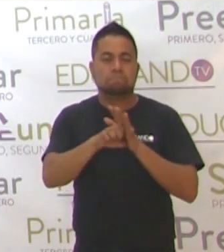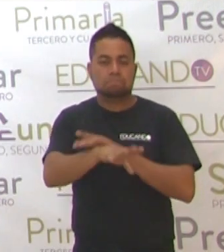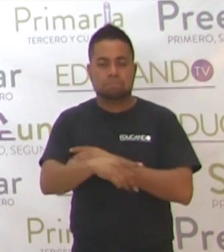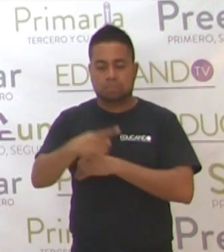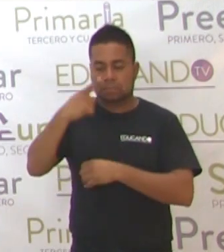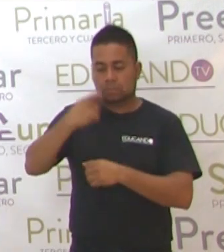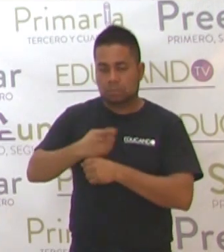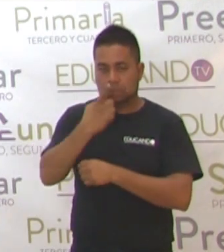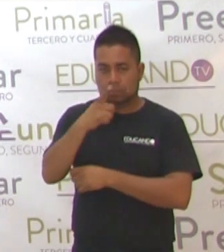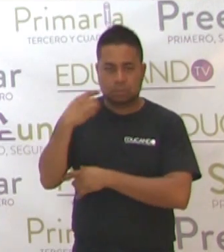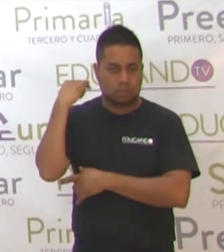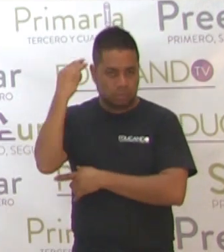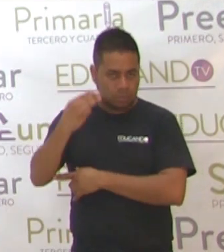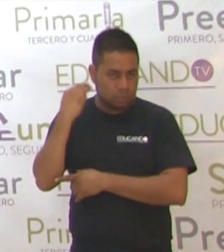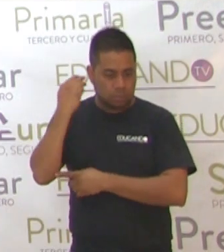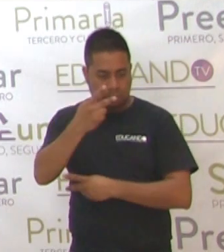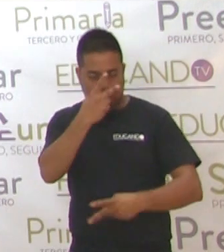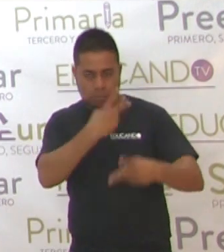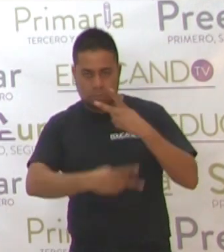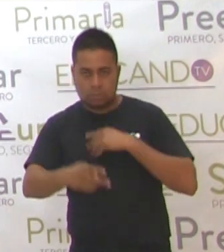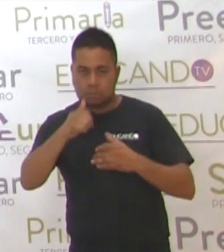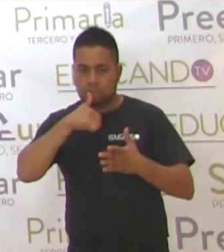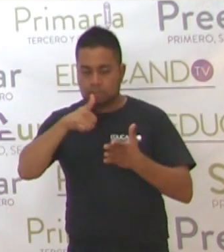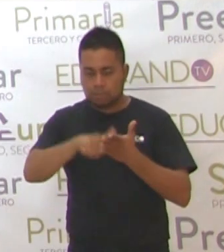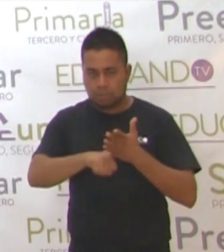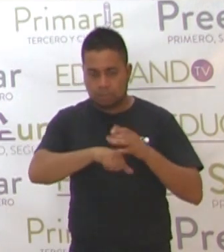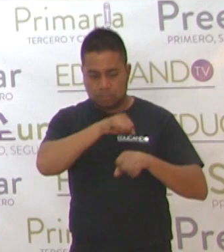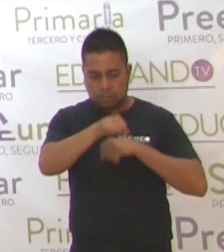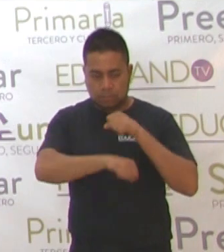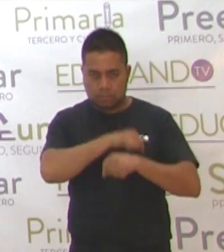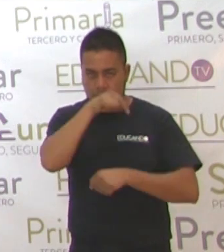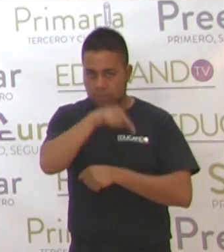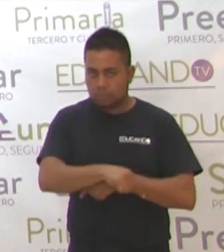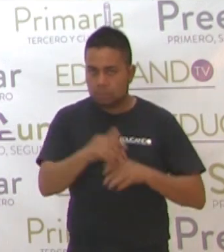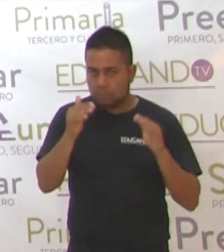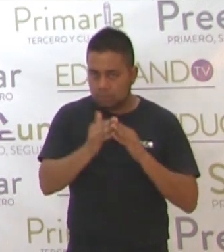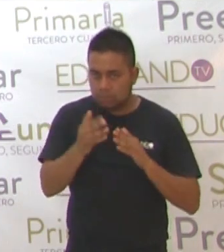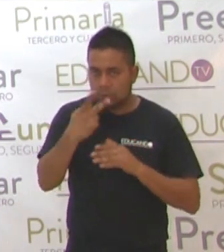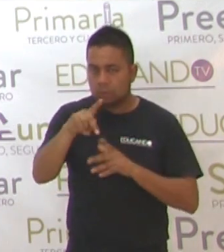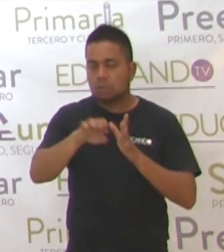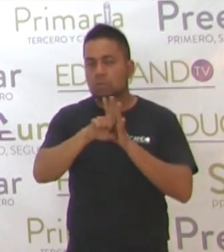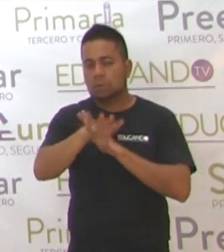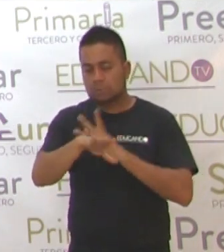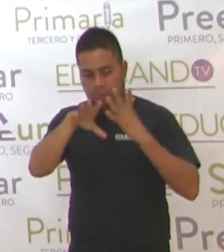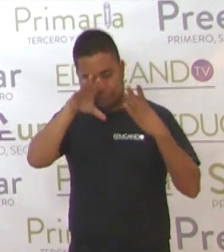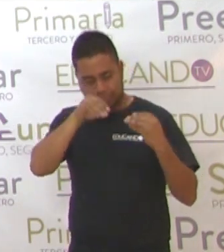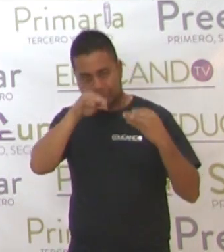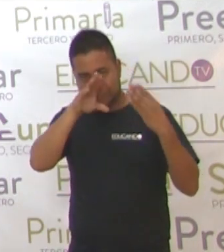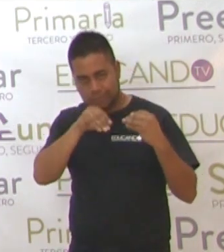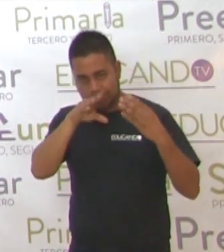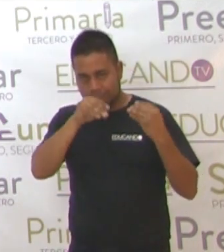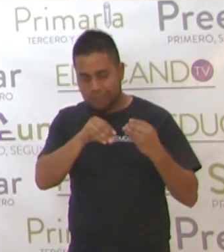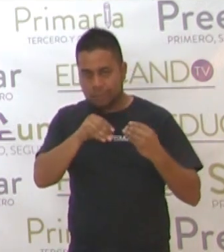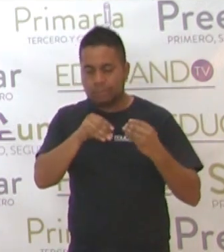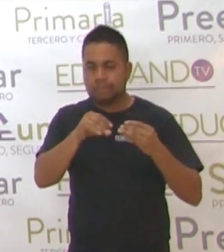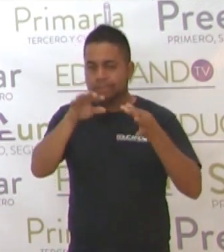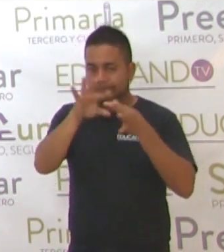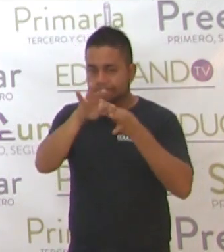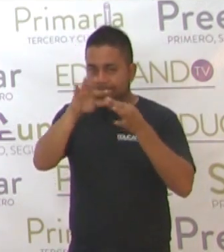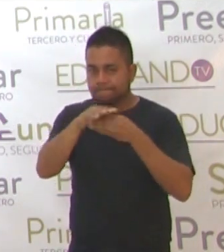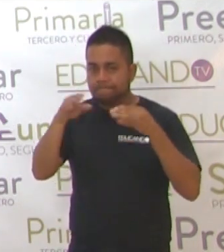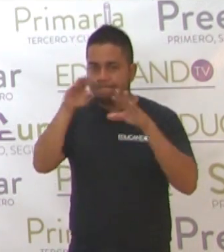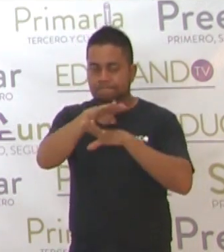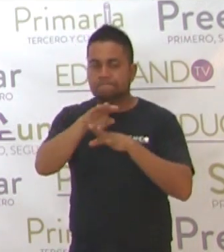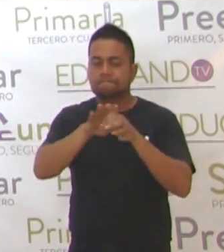primero de marzo va a estar el cartero en casa pero si estamos hablando la conversación se está realizando en un